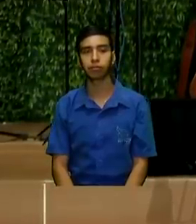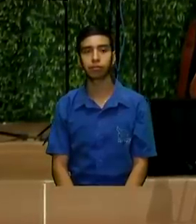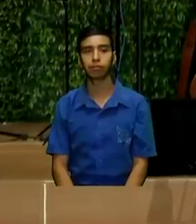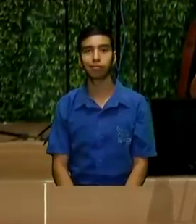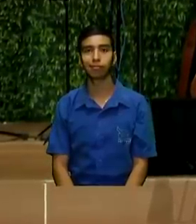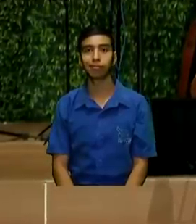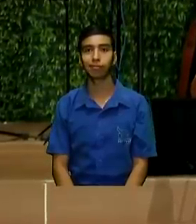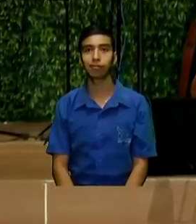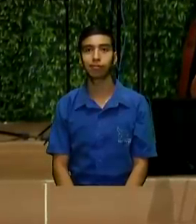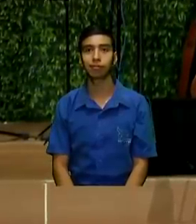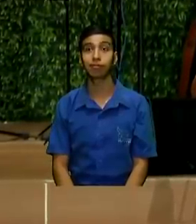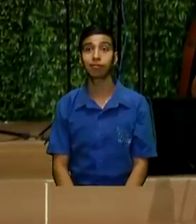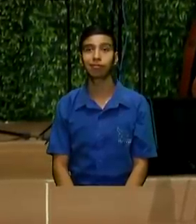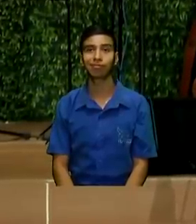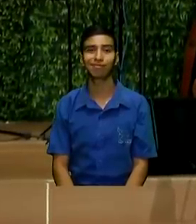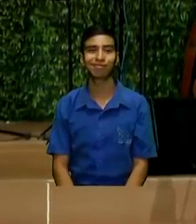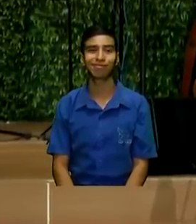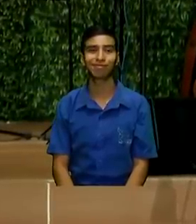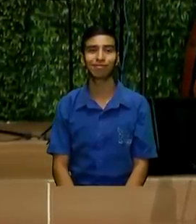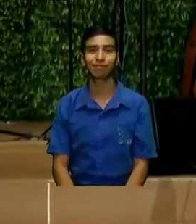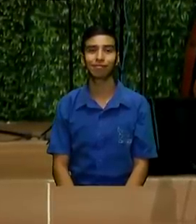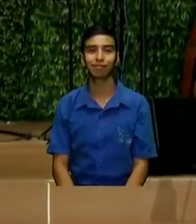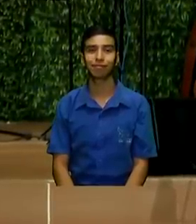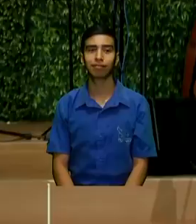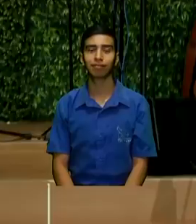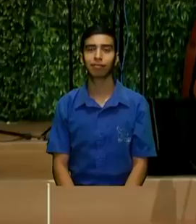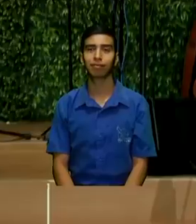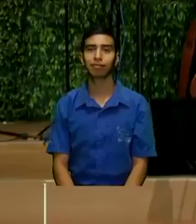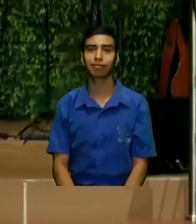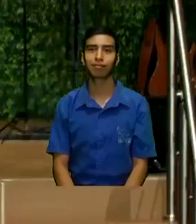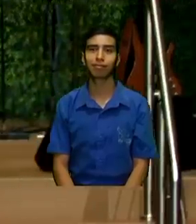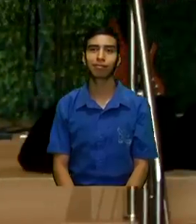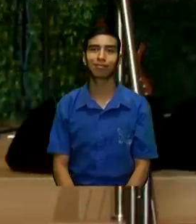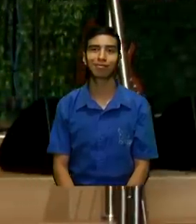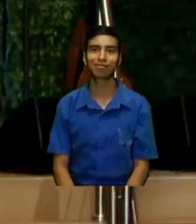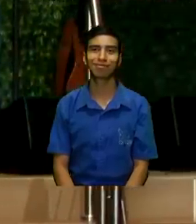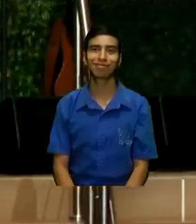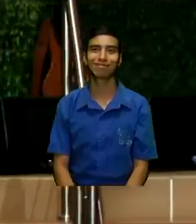Me dice, sí, ¿verdad? Esa es la.